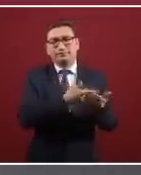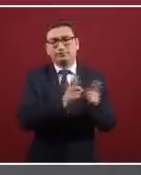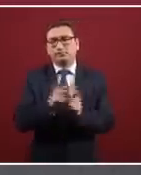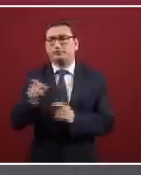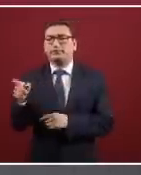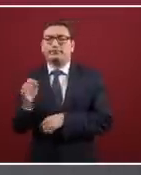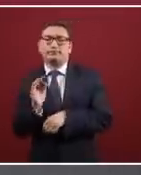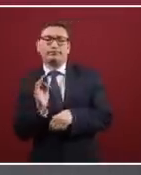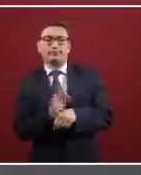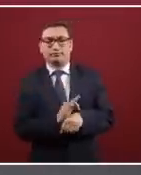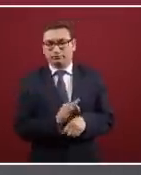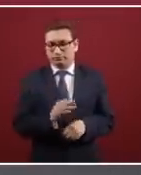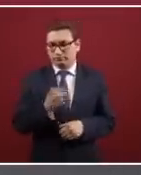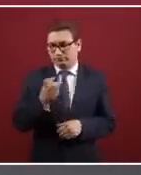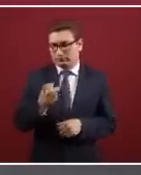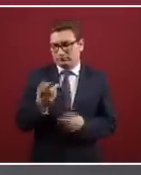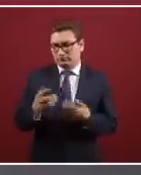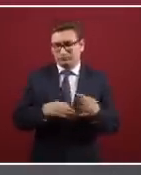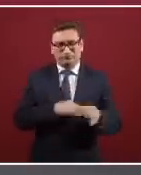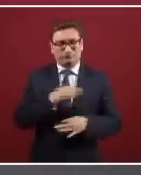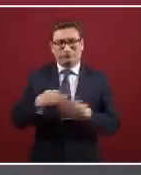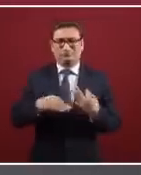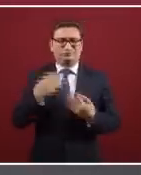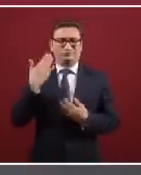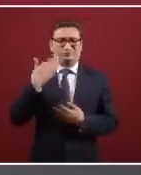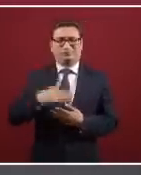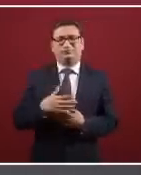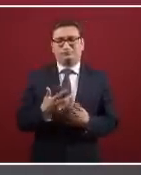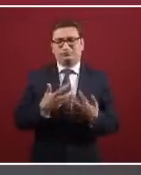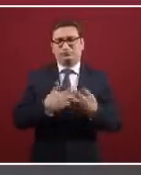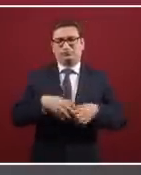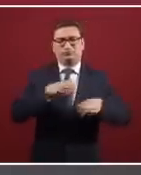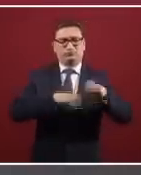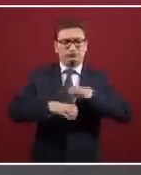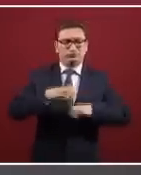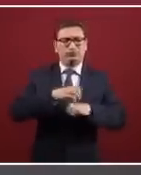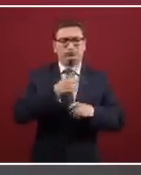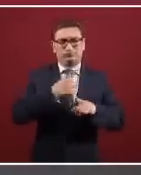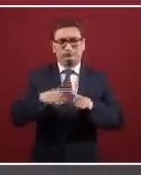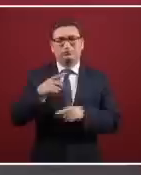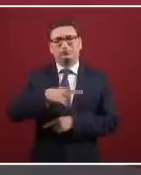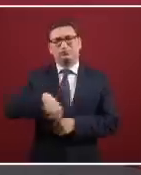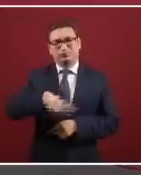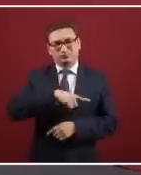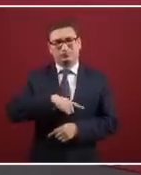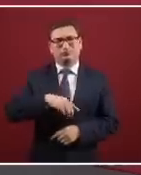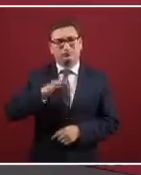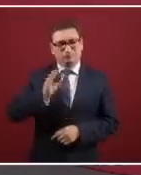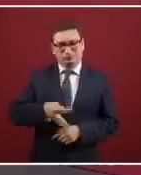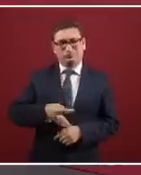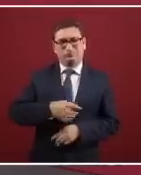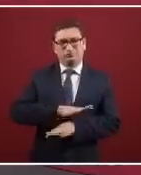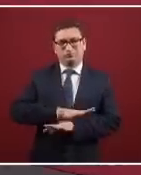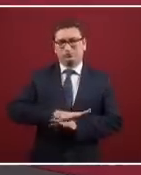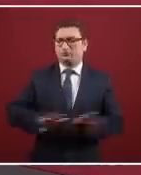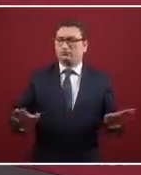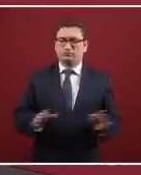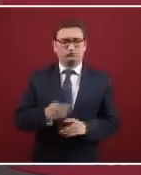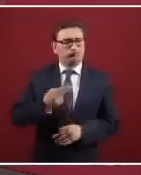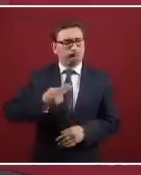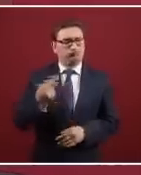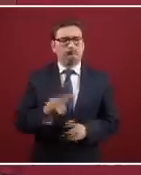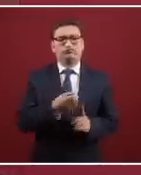Entonces, todo mundo está aceptando, los empresarios, todos, de que hay que poner orden